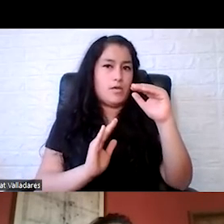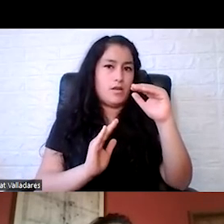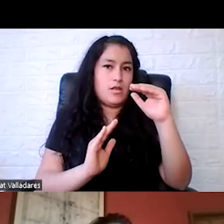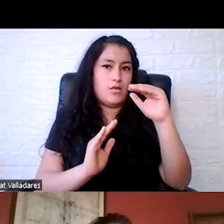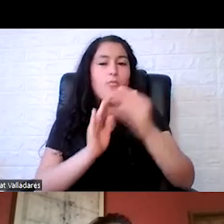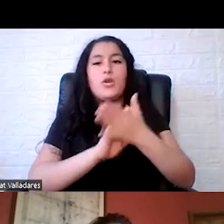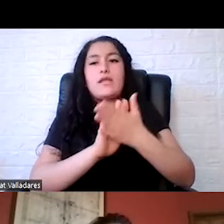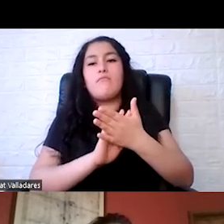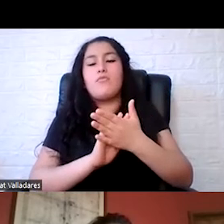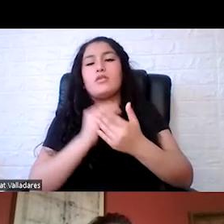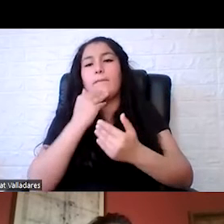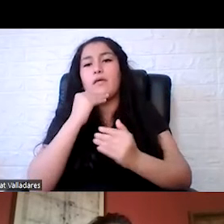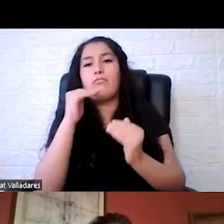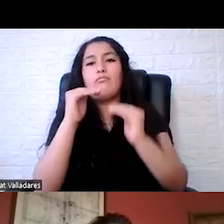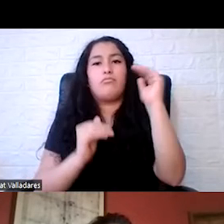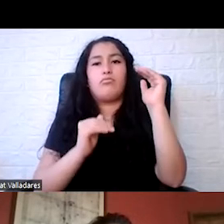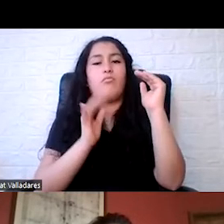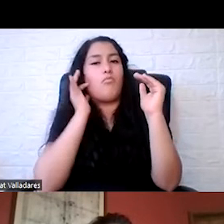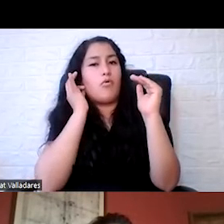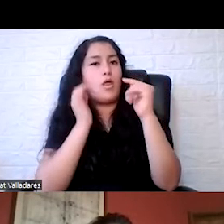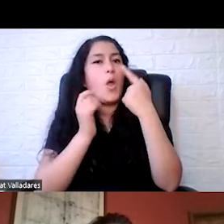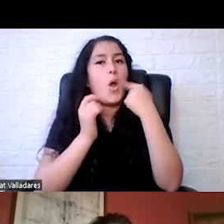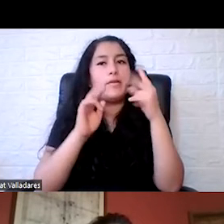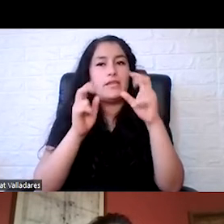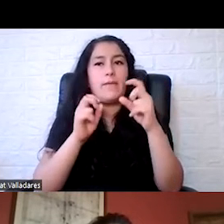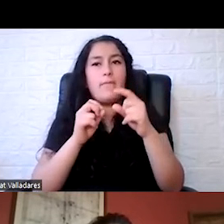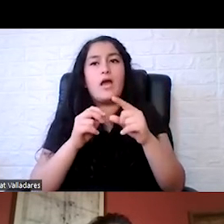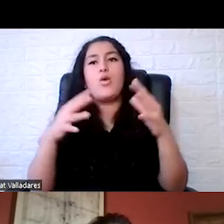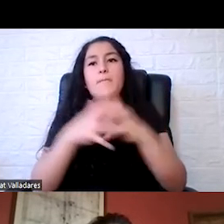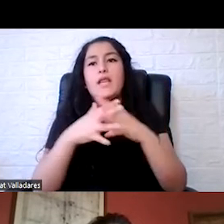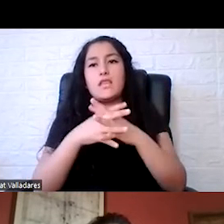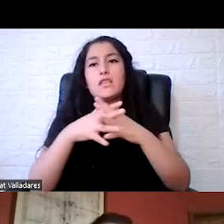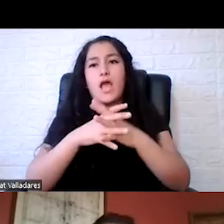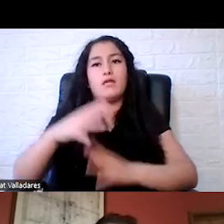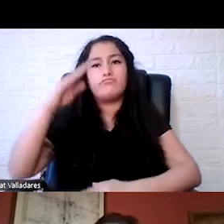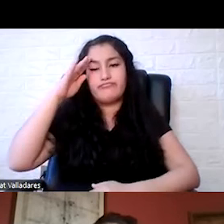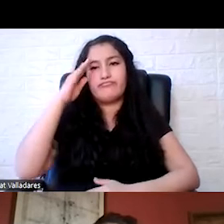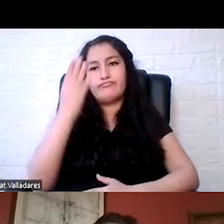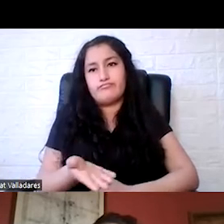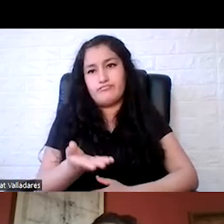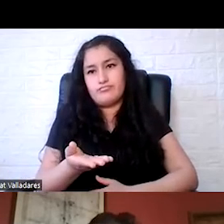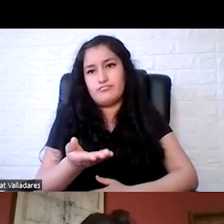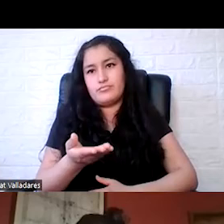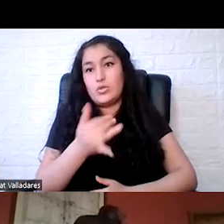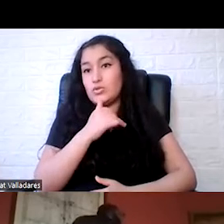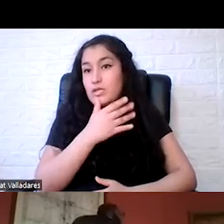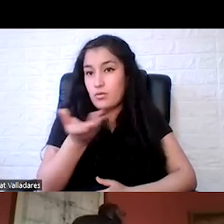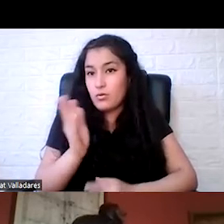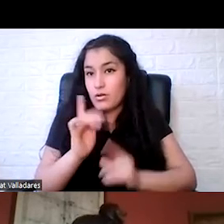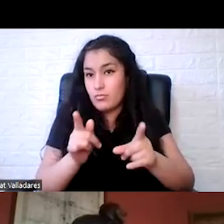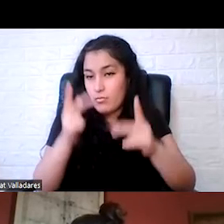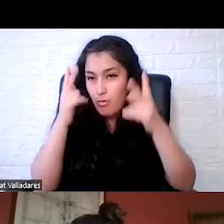militar, por ejemplo, respecto a sus superiores particularmente. No sé cómo será en México, pero acá